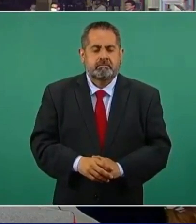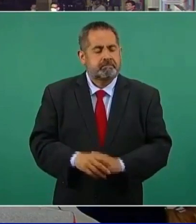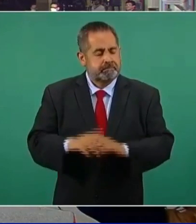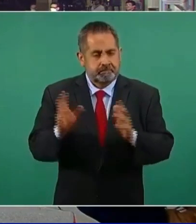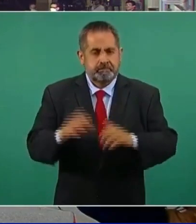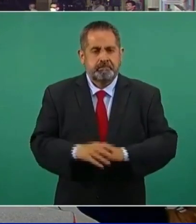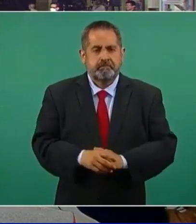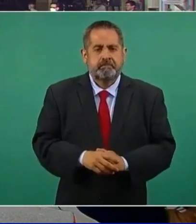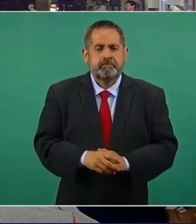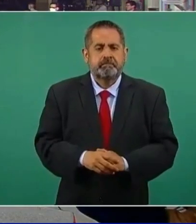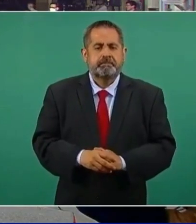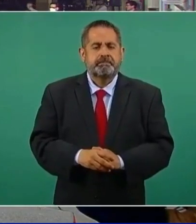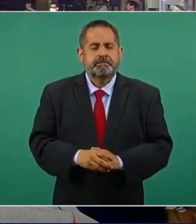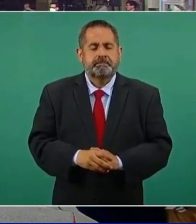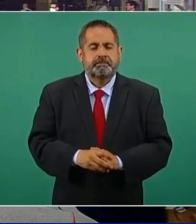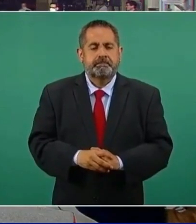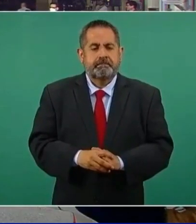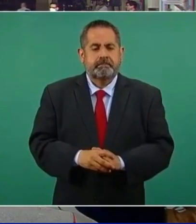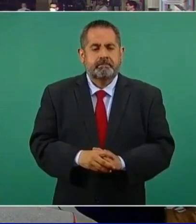Bueno.